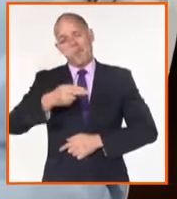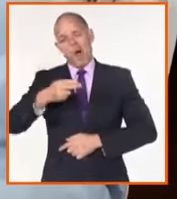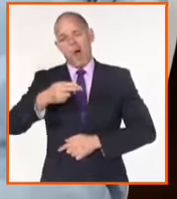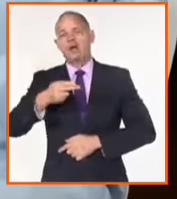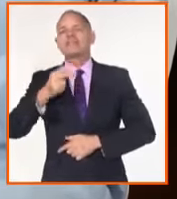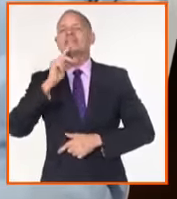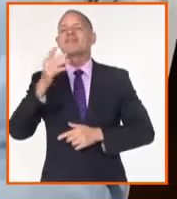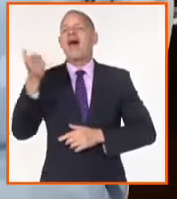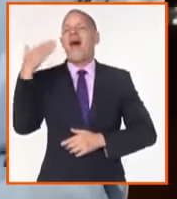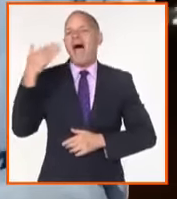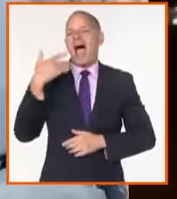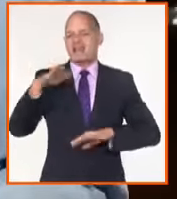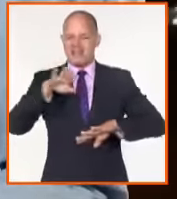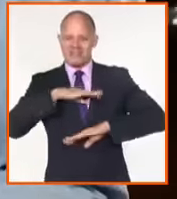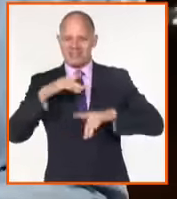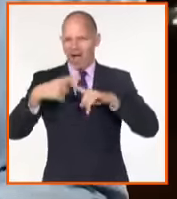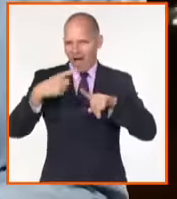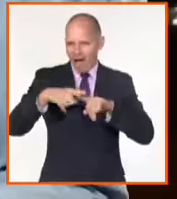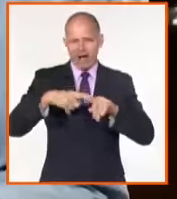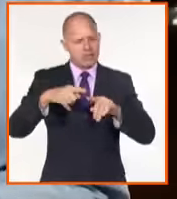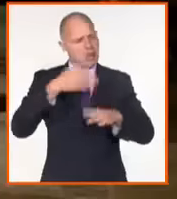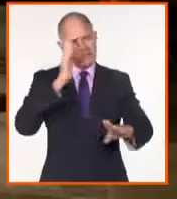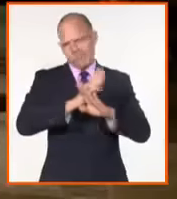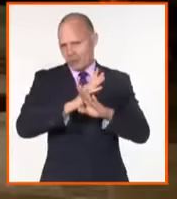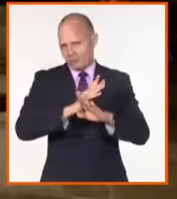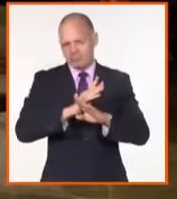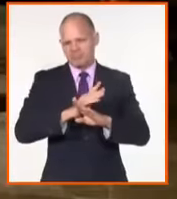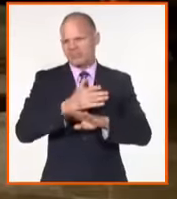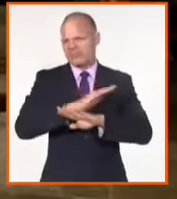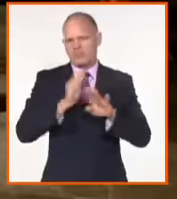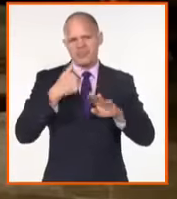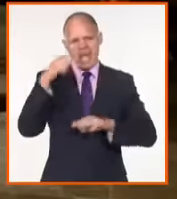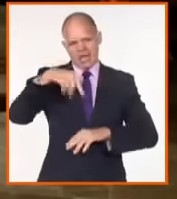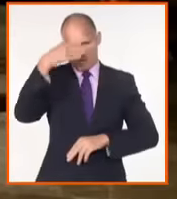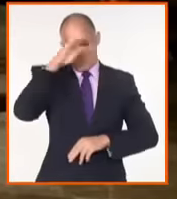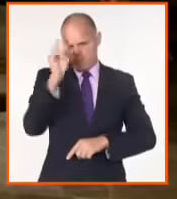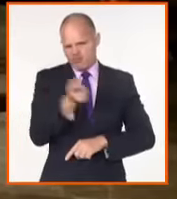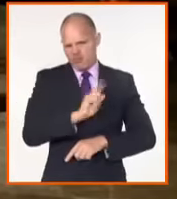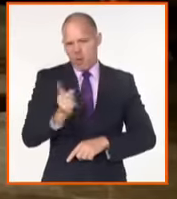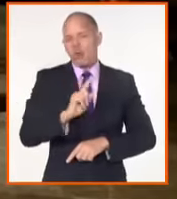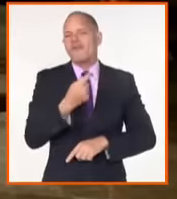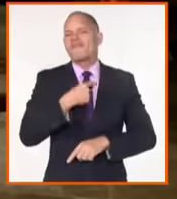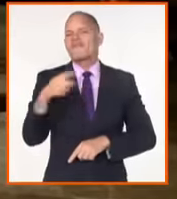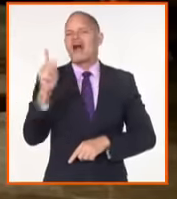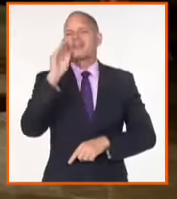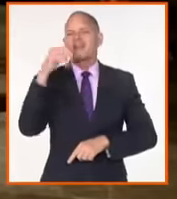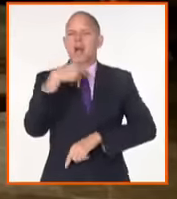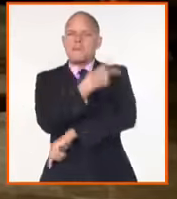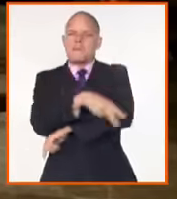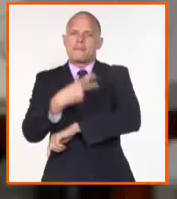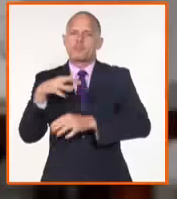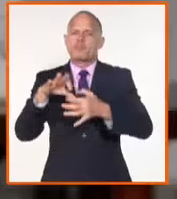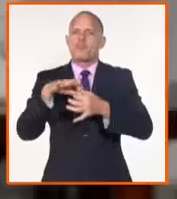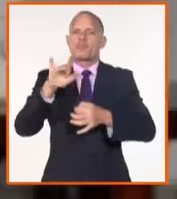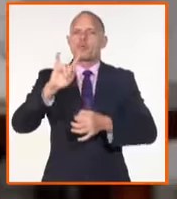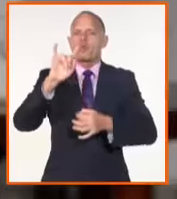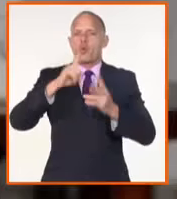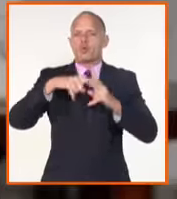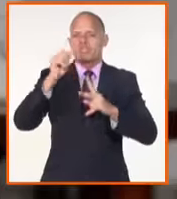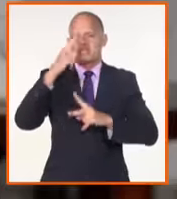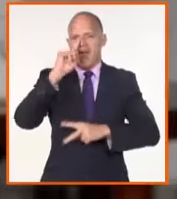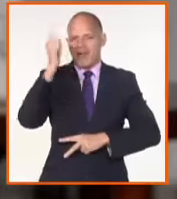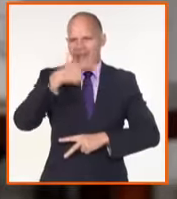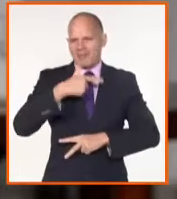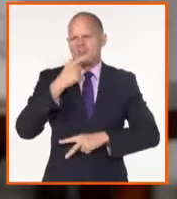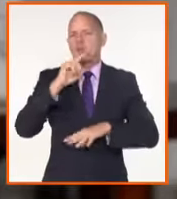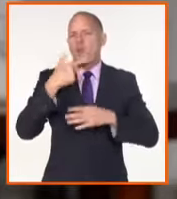con limitaciones, la gente tenía que hacer mayores gastos para poder adquirir una visa con más inseguridad. Incluso